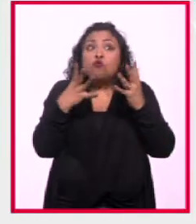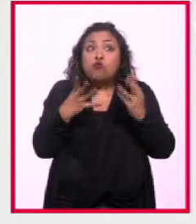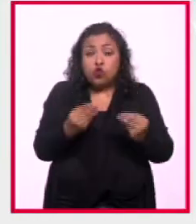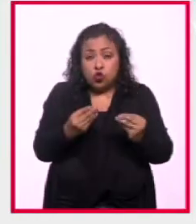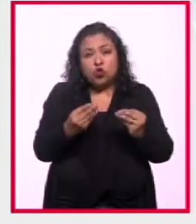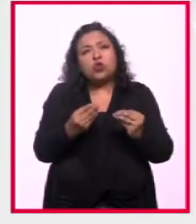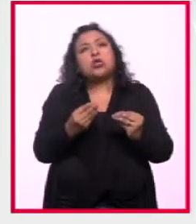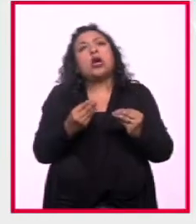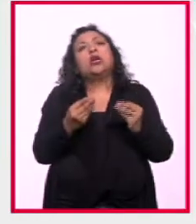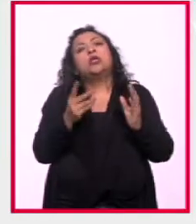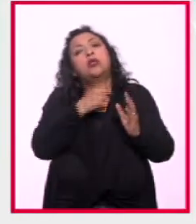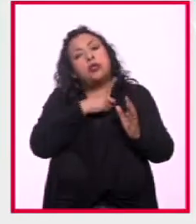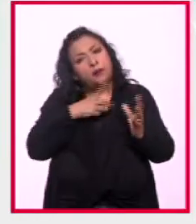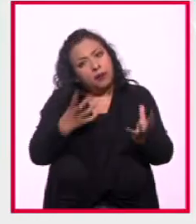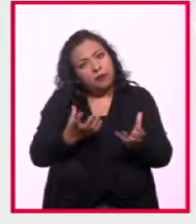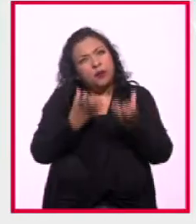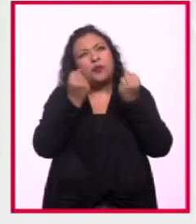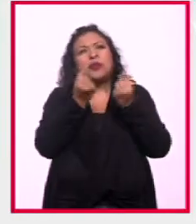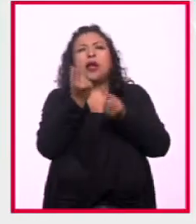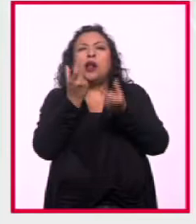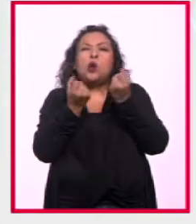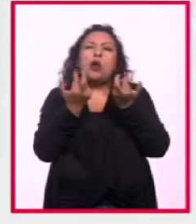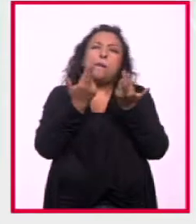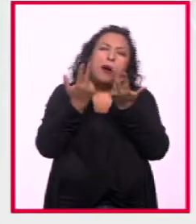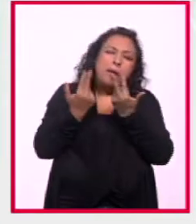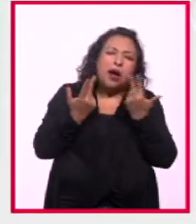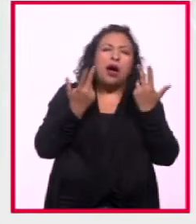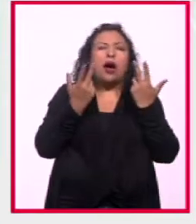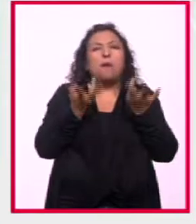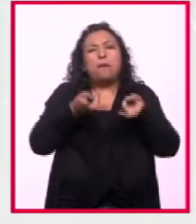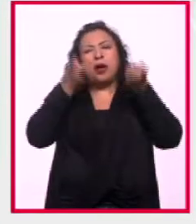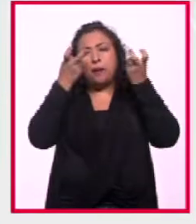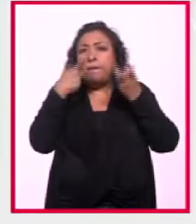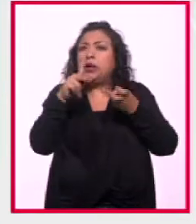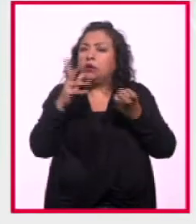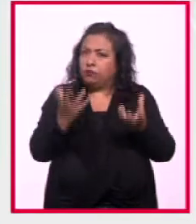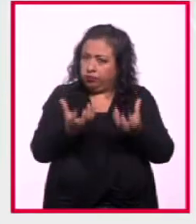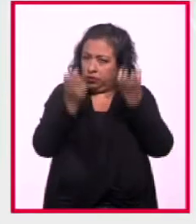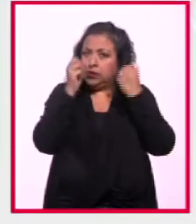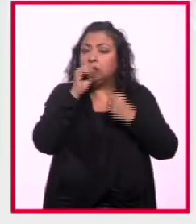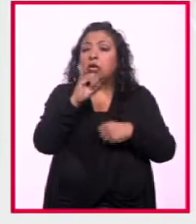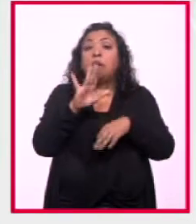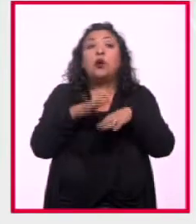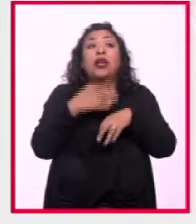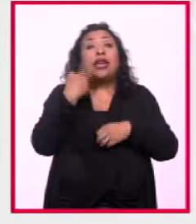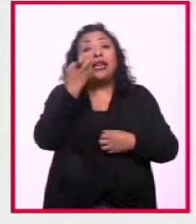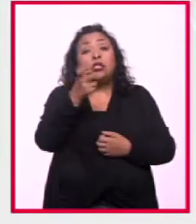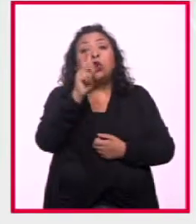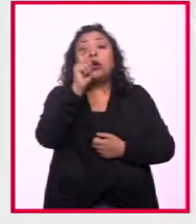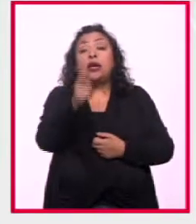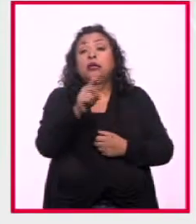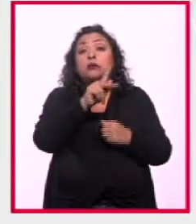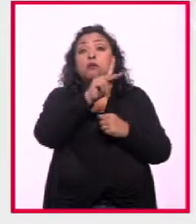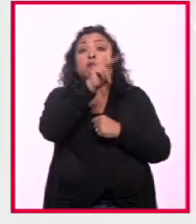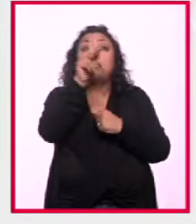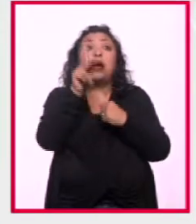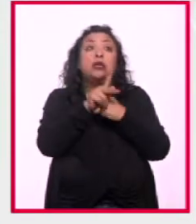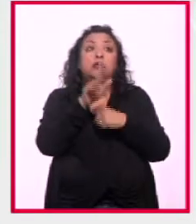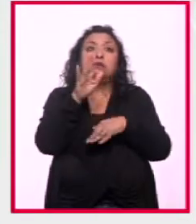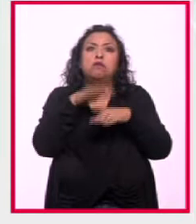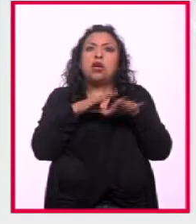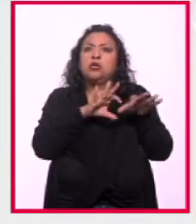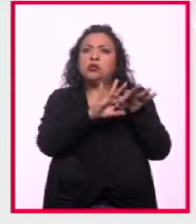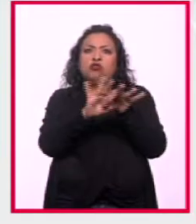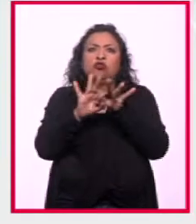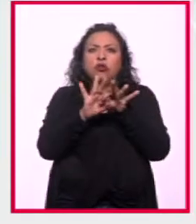están también habría recuperar las robadas y rotas pero si hay que recuperarlo porque porque eso significaría un país mucho más